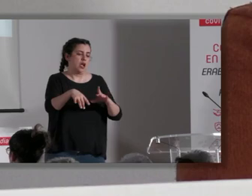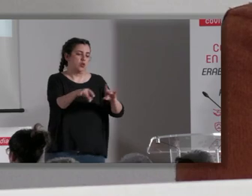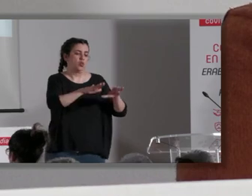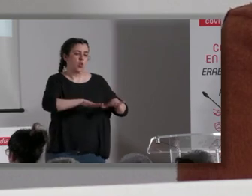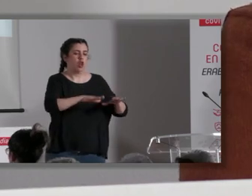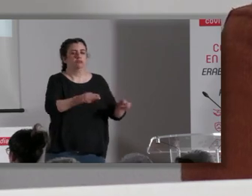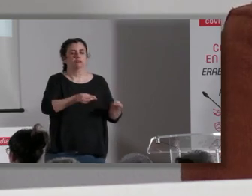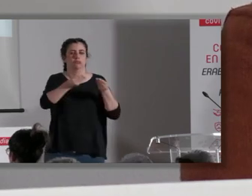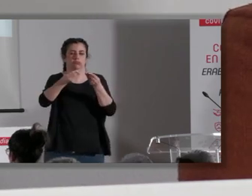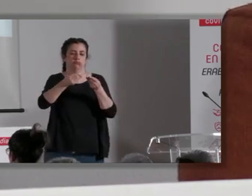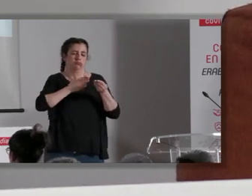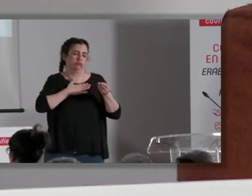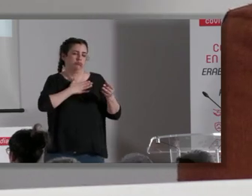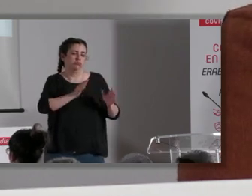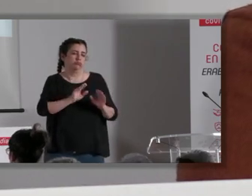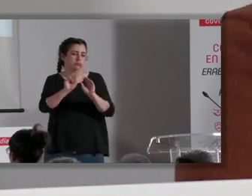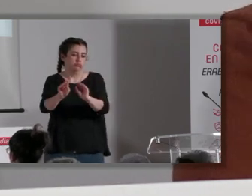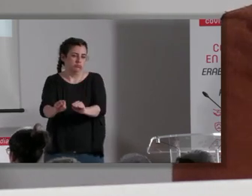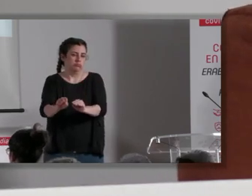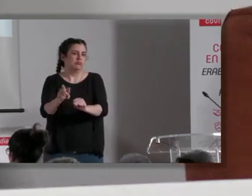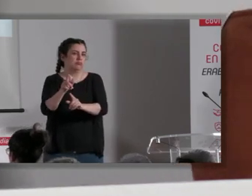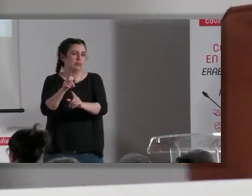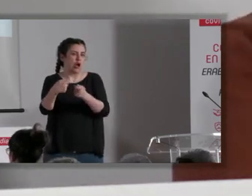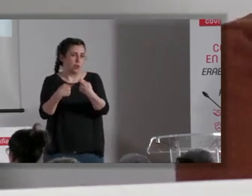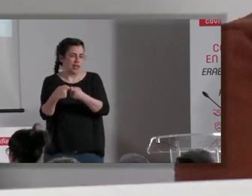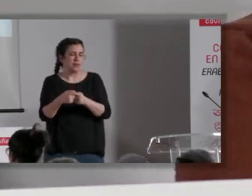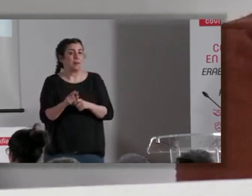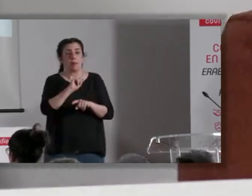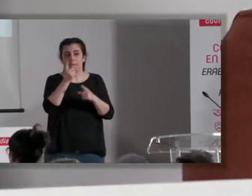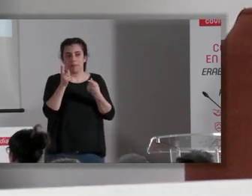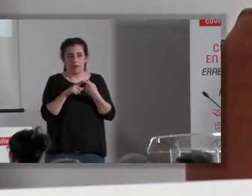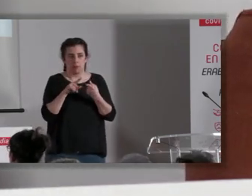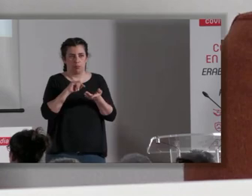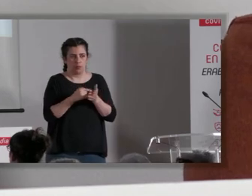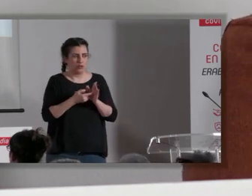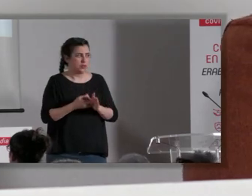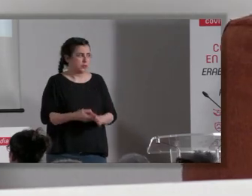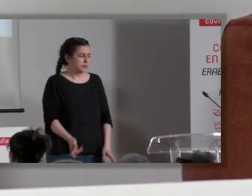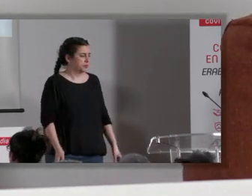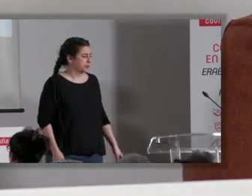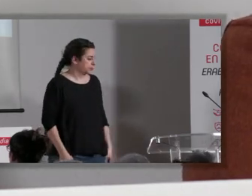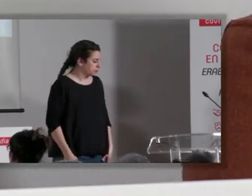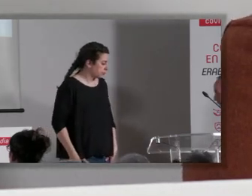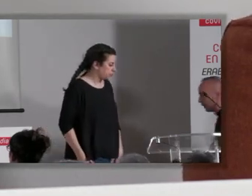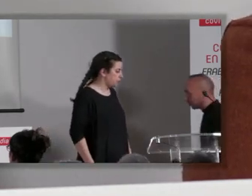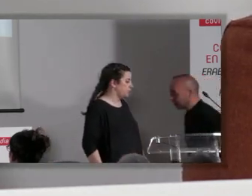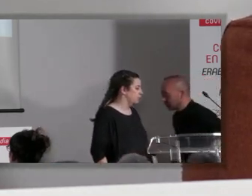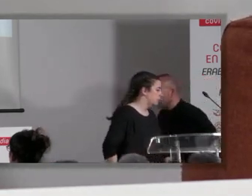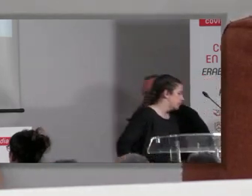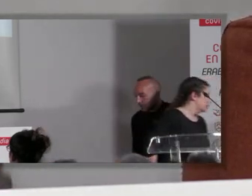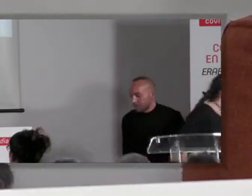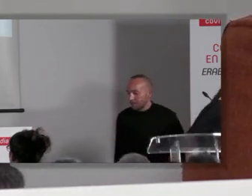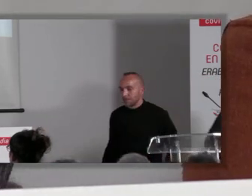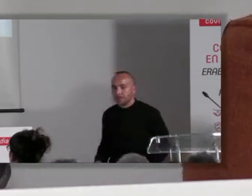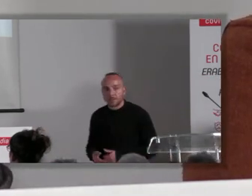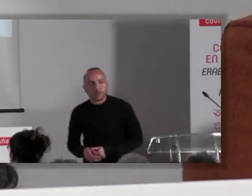manos de esa cooperativa. Ese sería el primer proyecto y este es el segundo. Este es en Llavar.